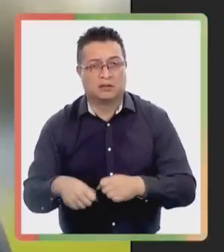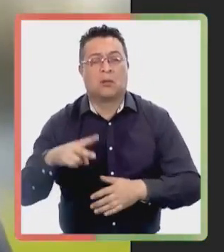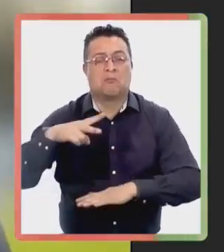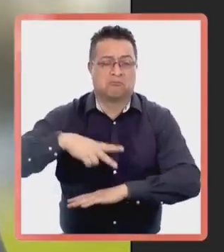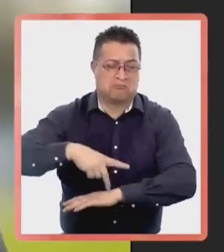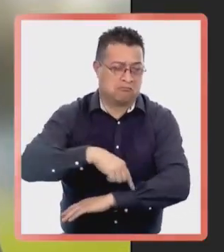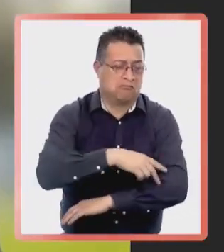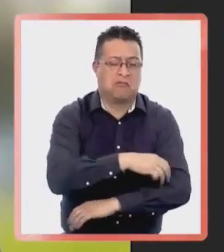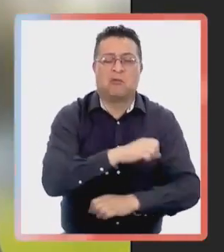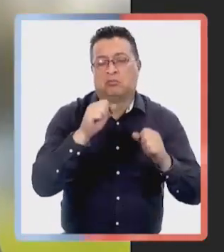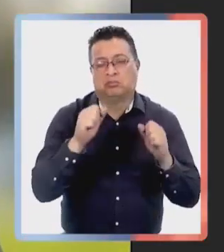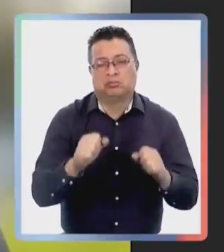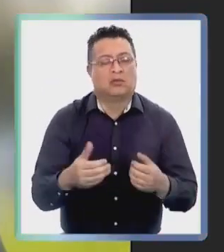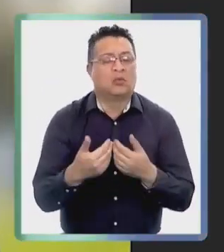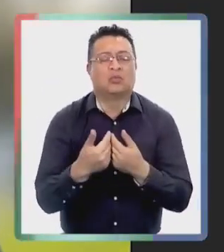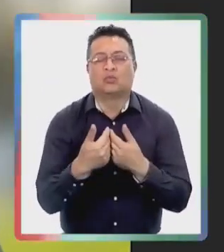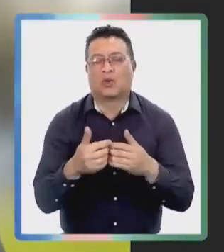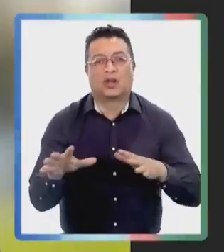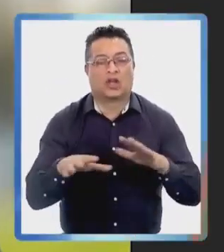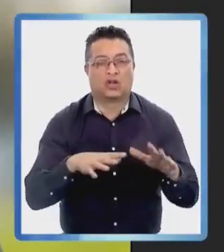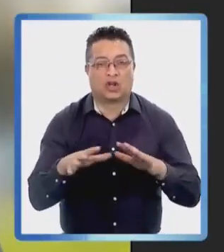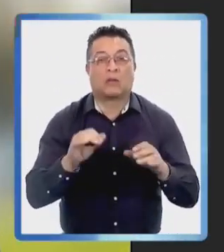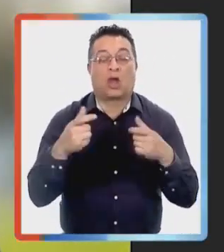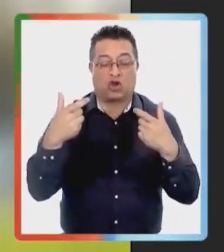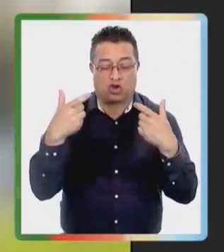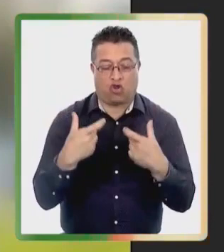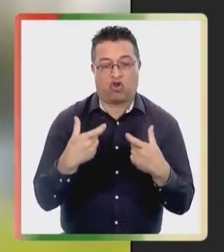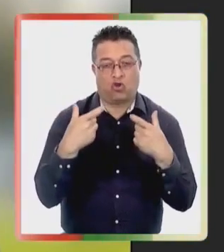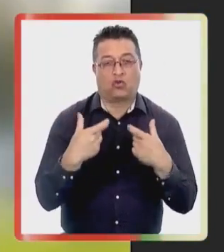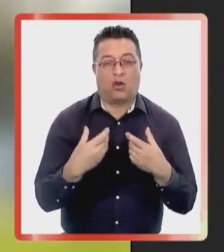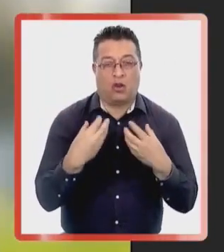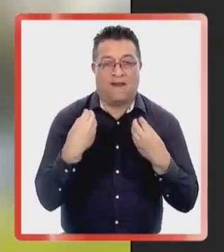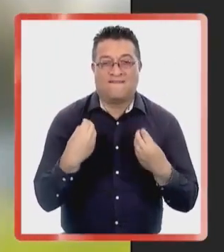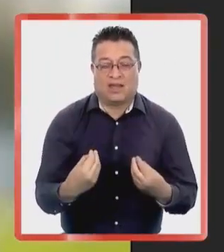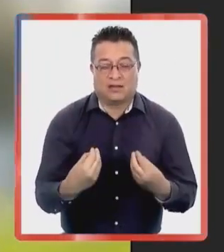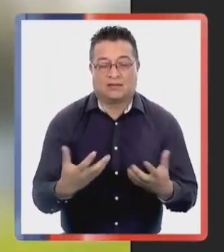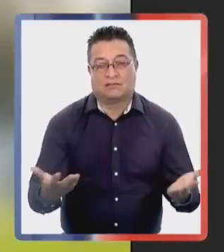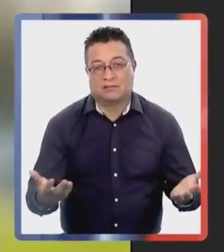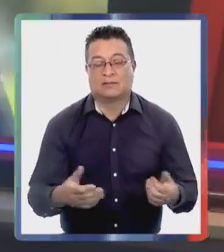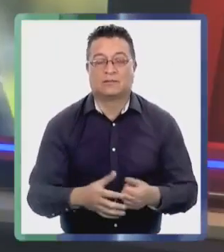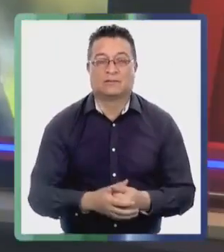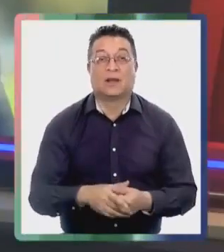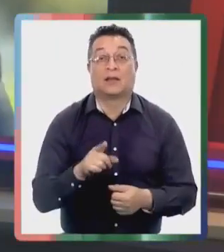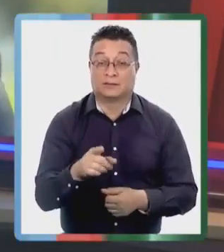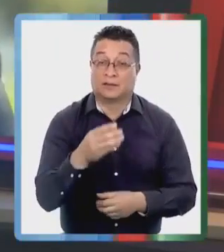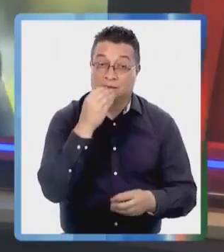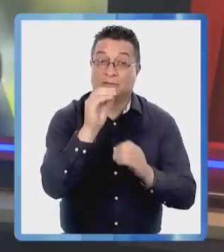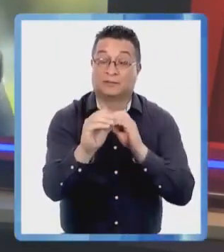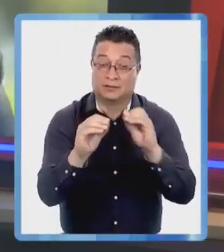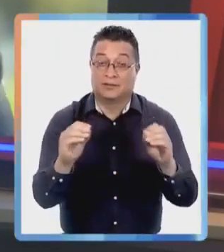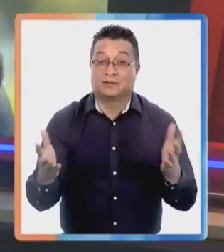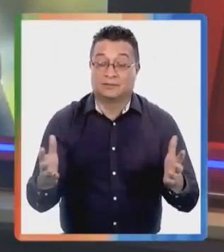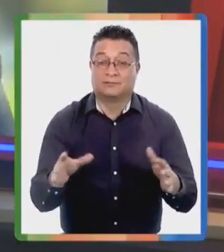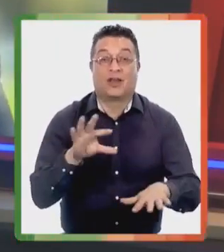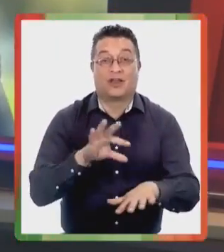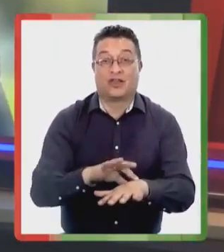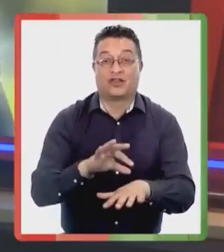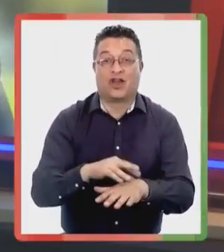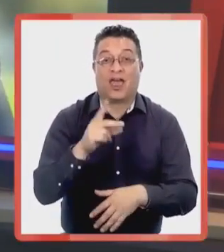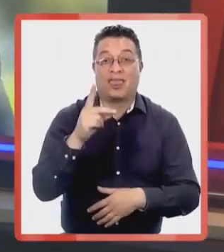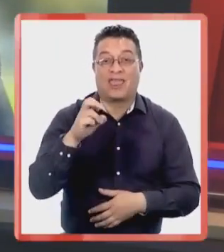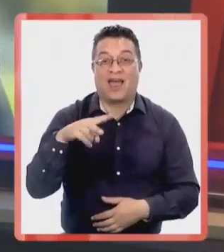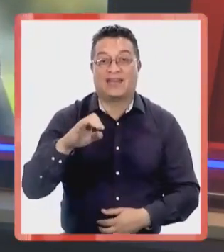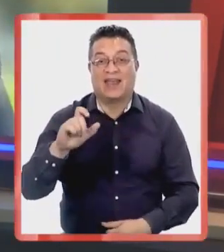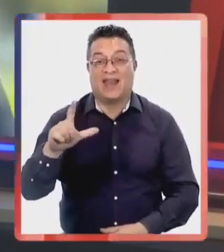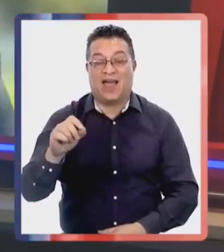correr maratones, puede hacer lo que quiera si se controla bien y se maneja de forma adecuada. Ahí está el llamado de atención entonces. Doctora Daniela